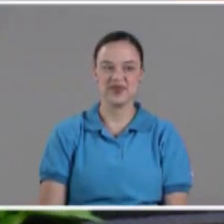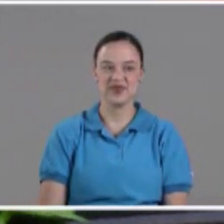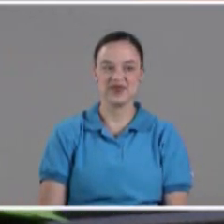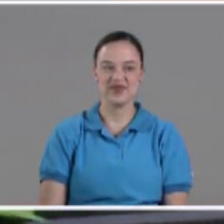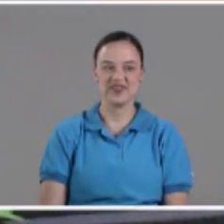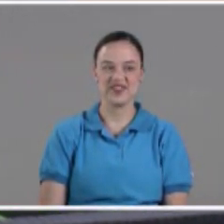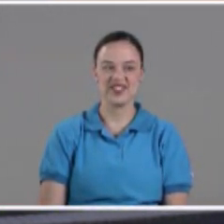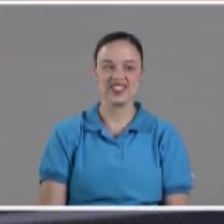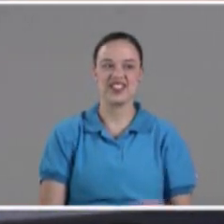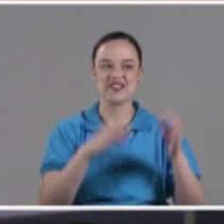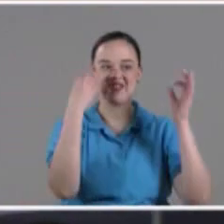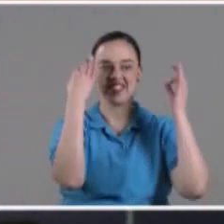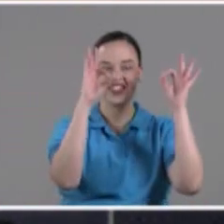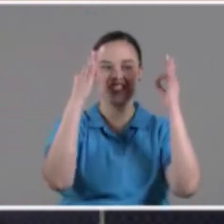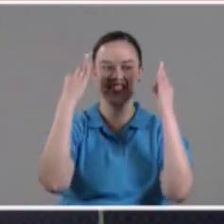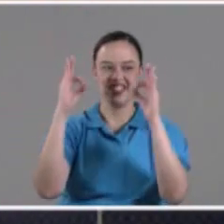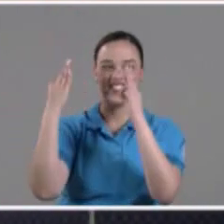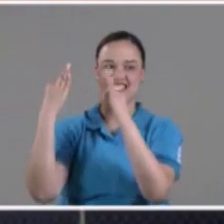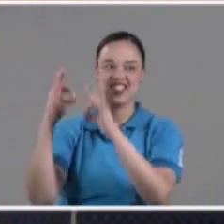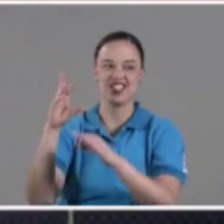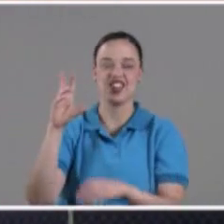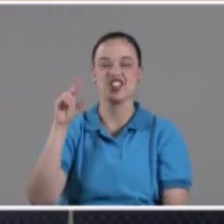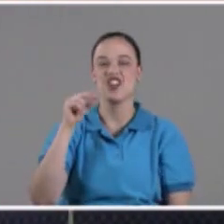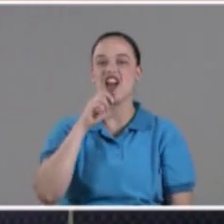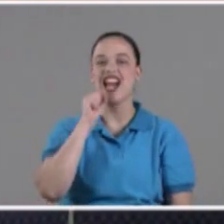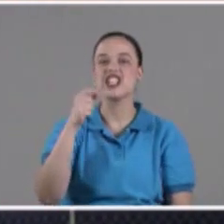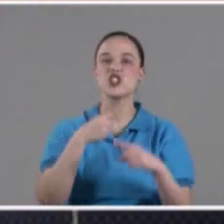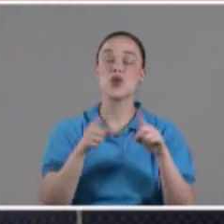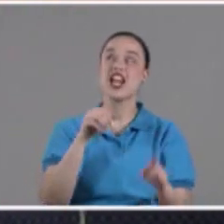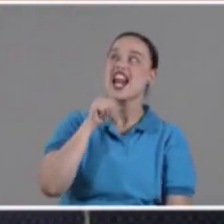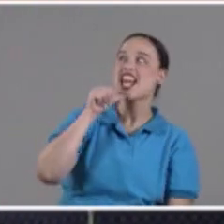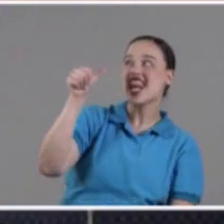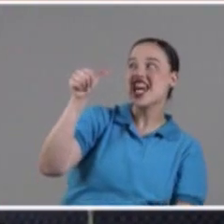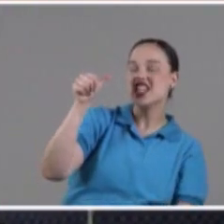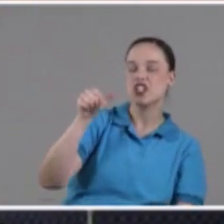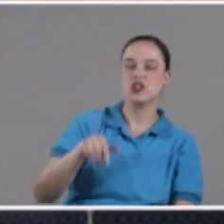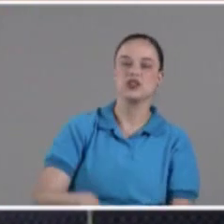en la predicación no es por el grito